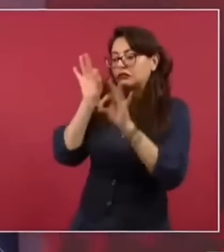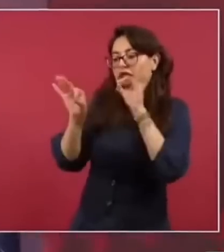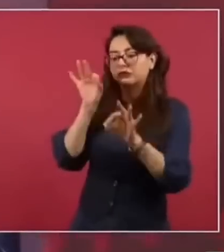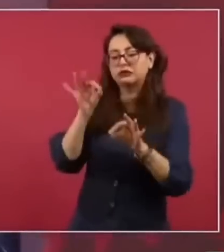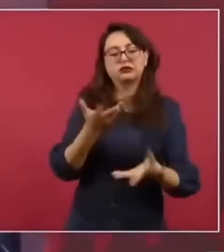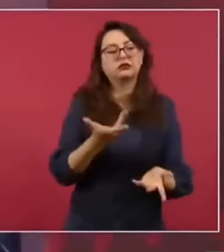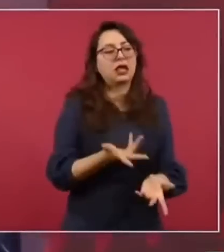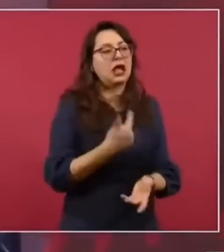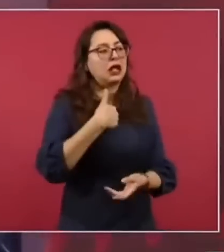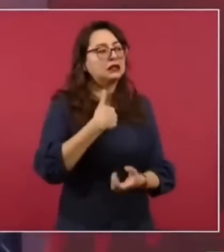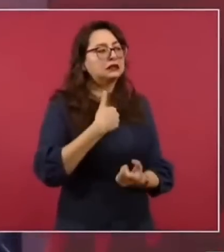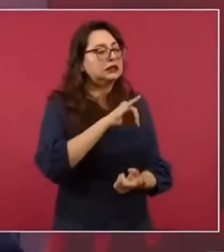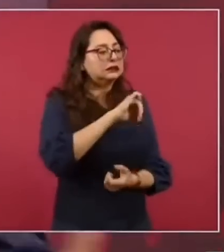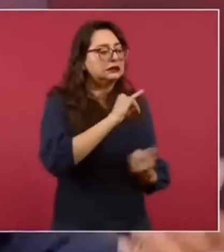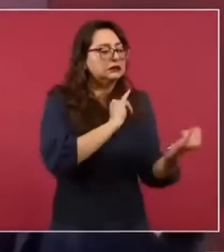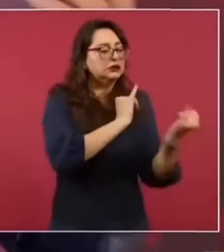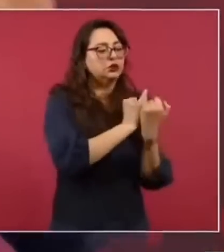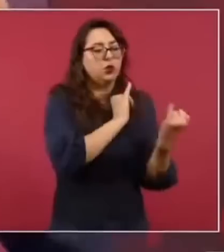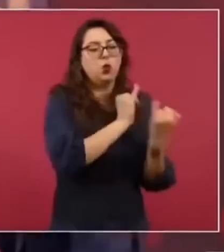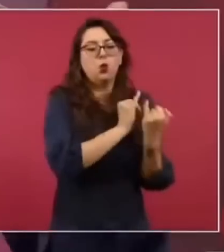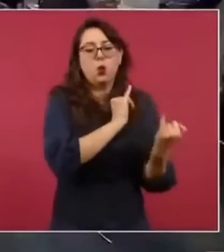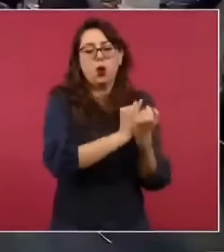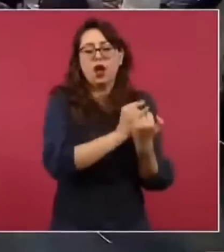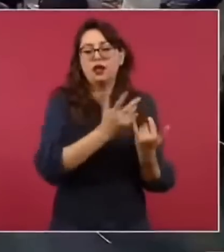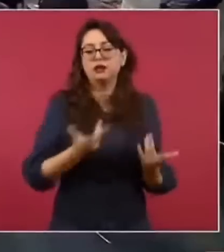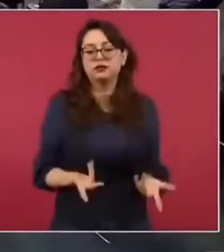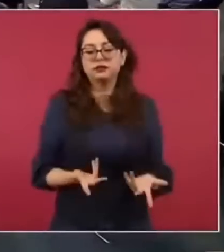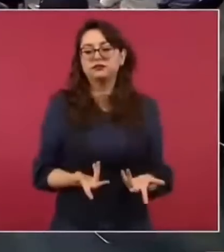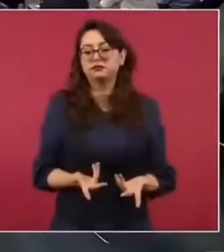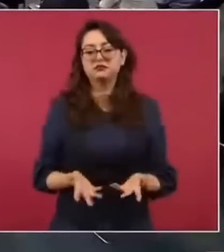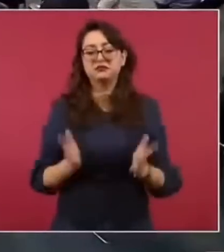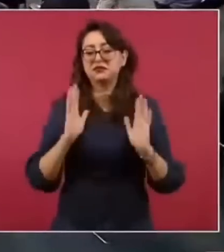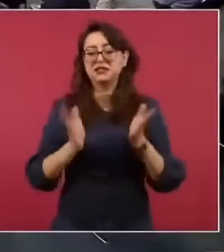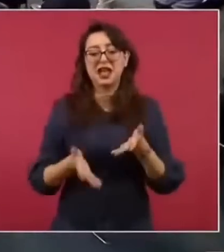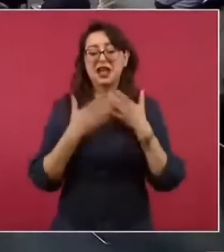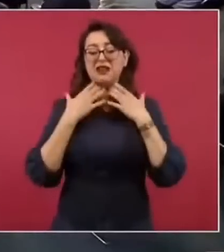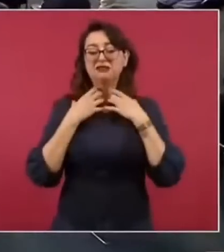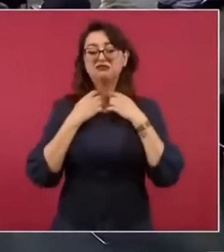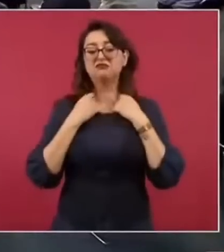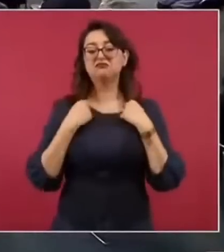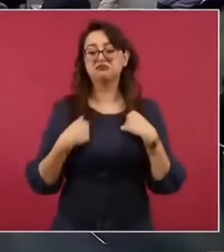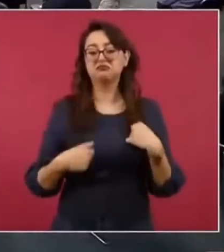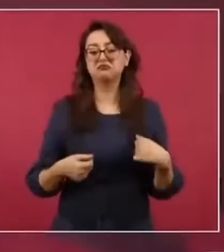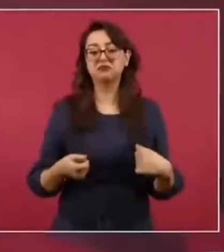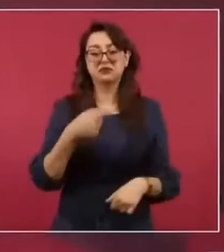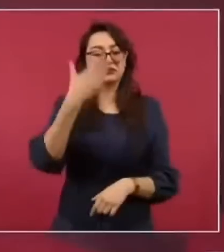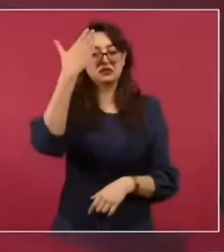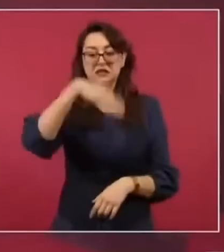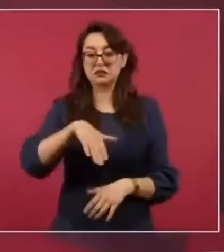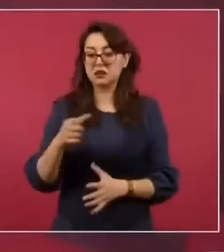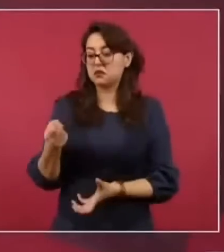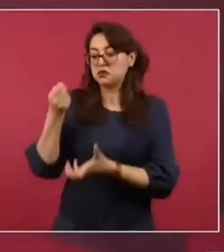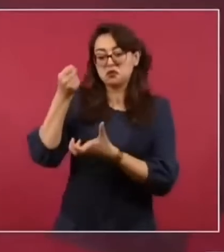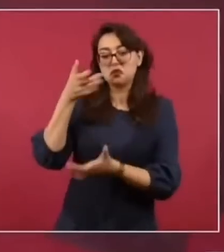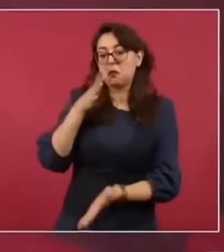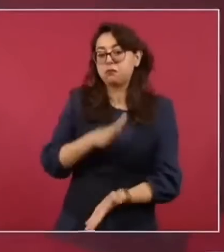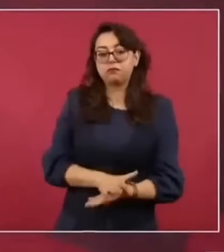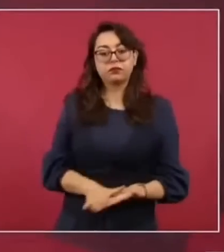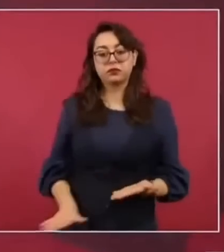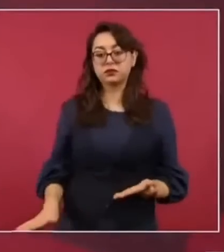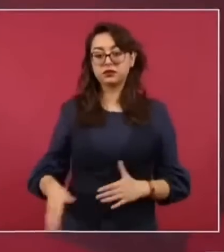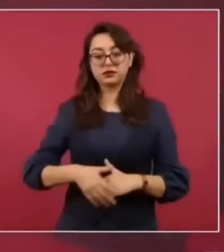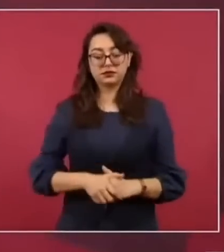¿no? Pero ya estaba así. Entonces, no,